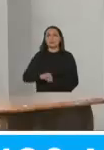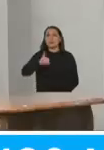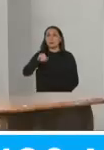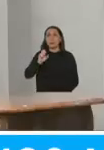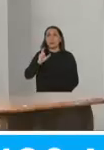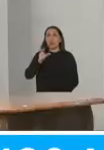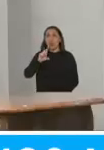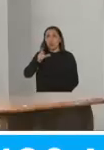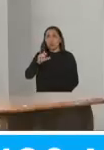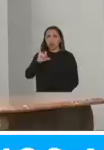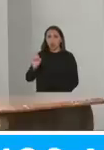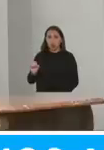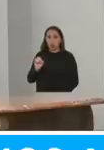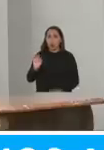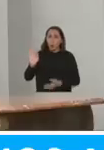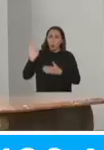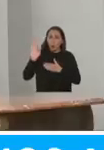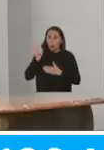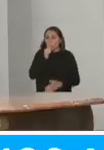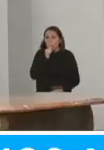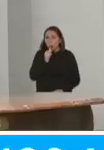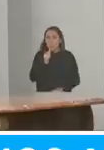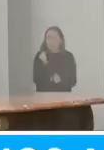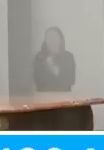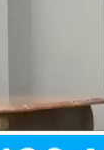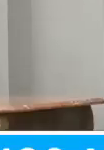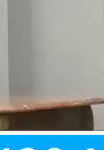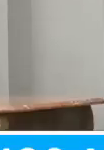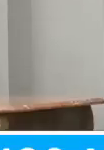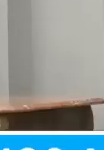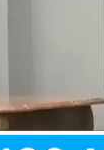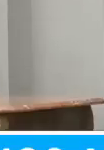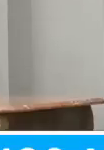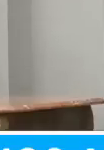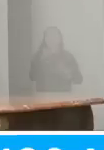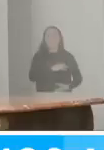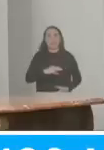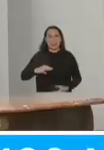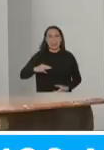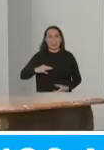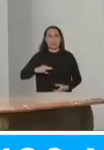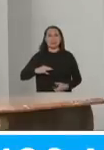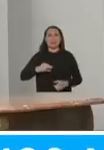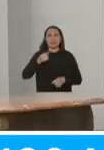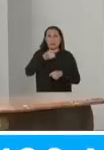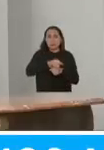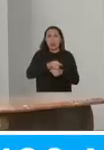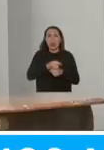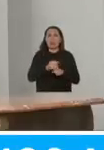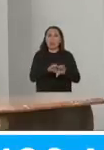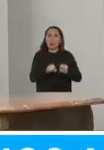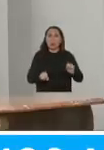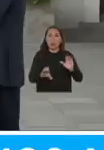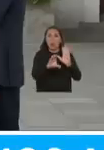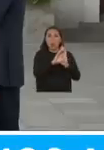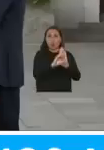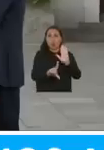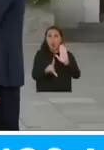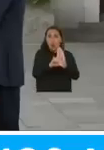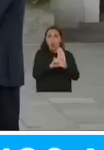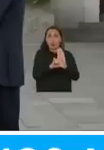el feminismo no lo iba a permitir que saliera esa norma. Mire, las mujeres votaron más rechazo que los propios hombres, así como también metieron de tal manera